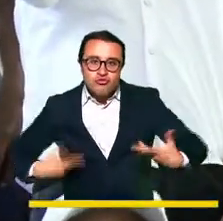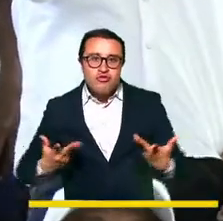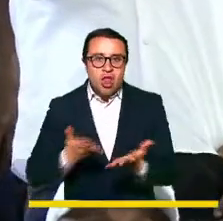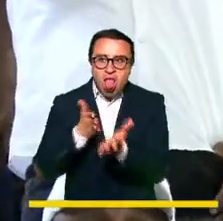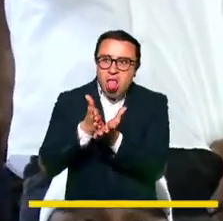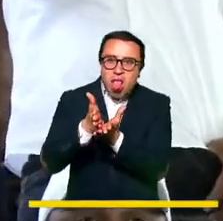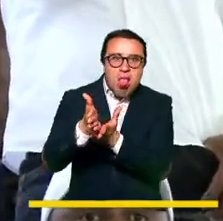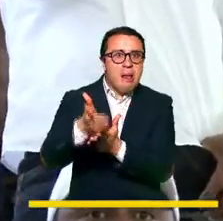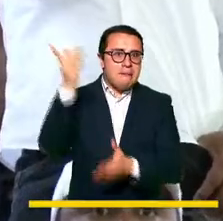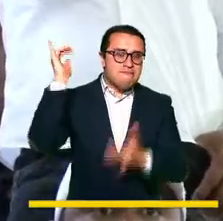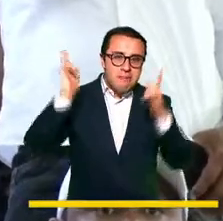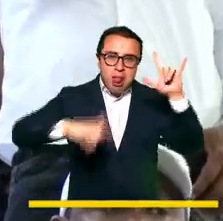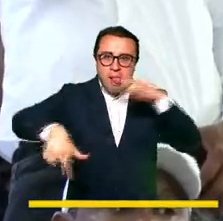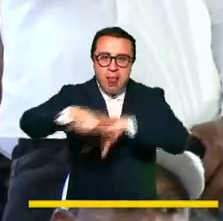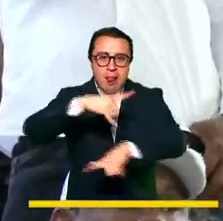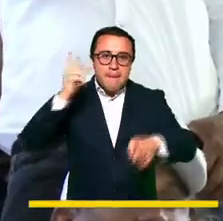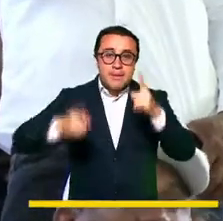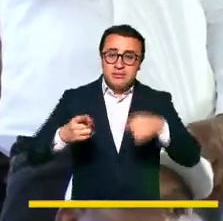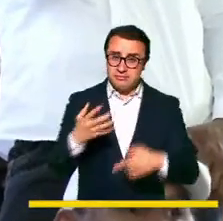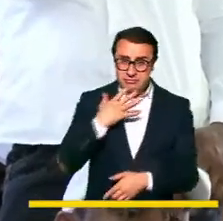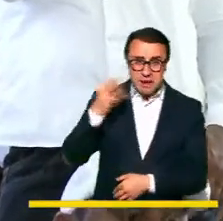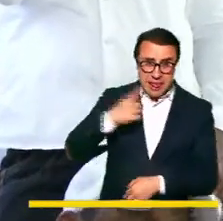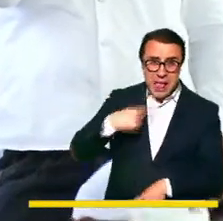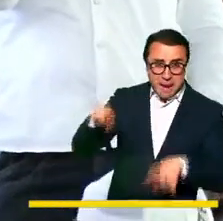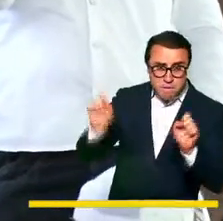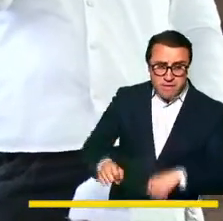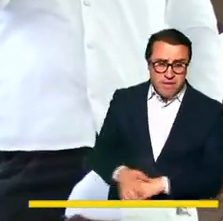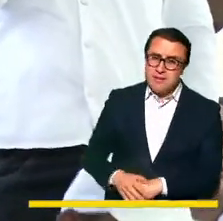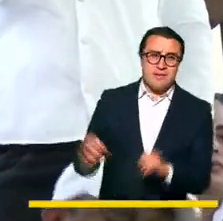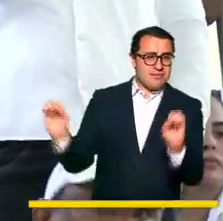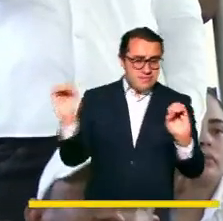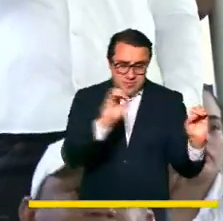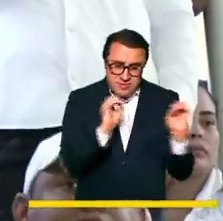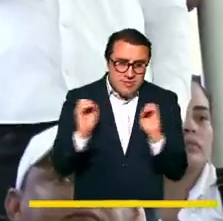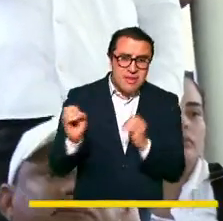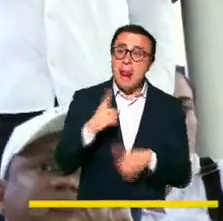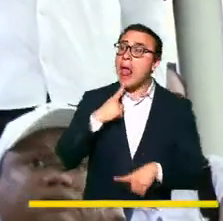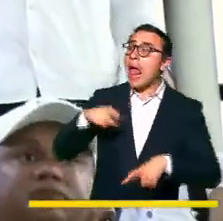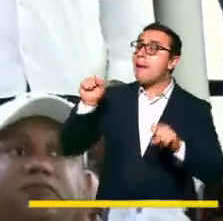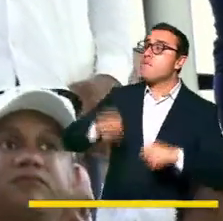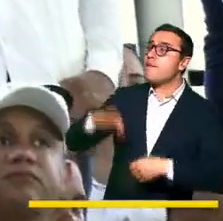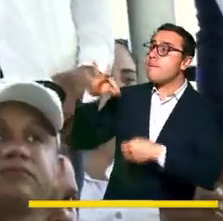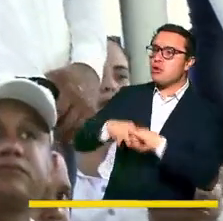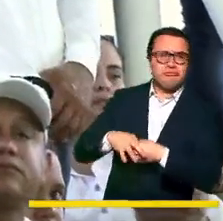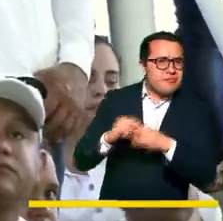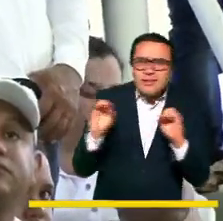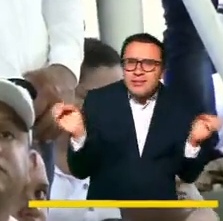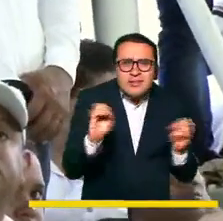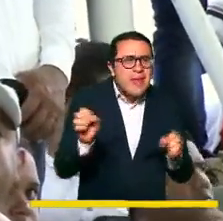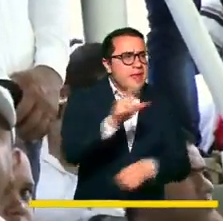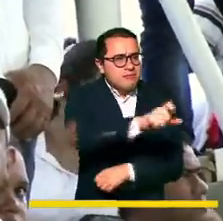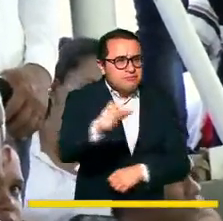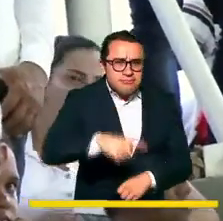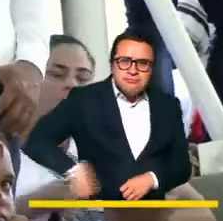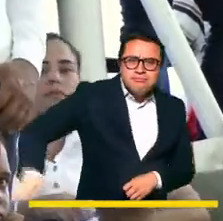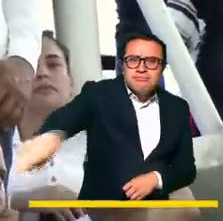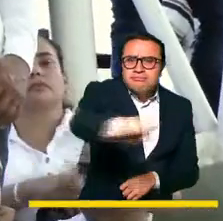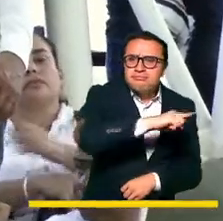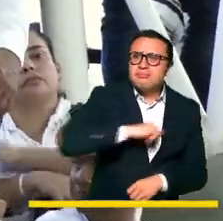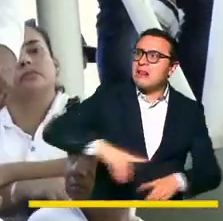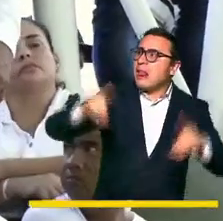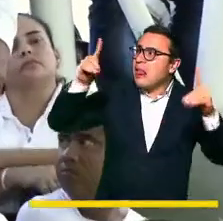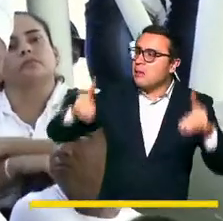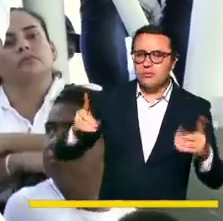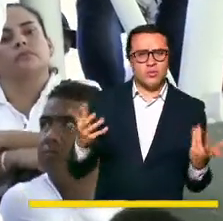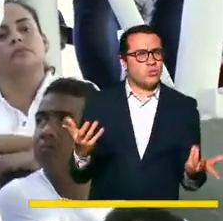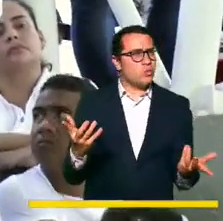una constitución democrática, pero que lo que gobernó en todos estos territorios en los que estamos fue